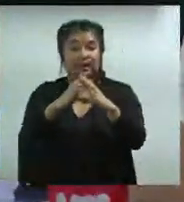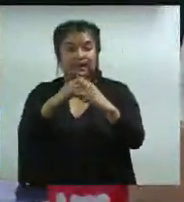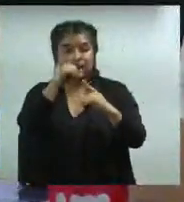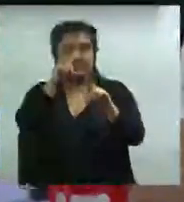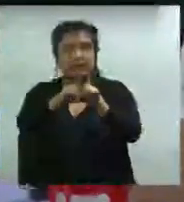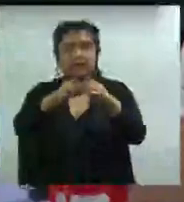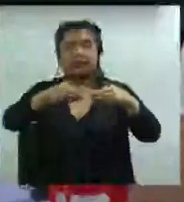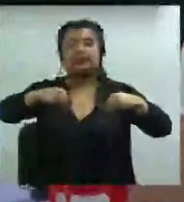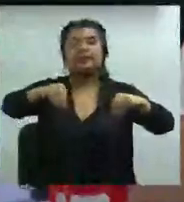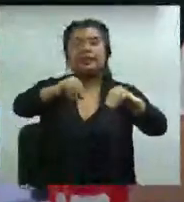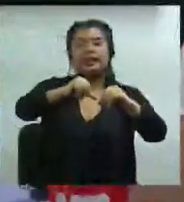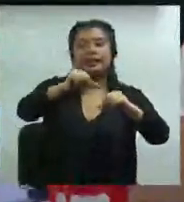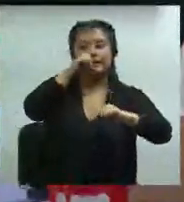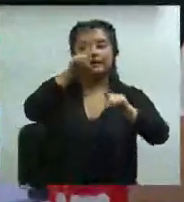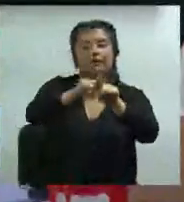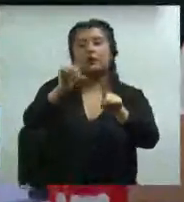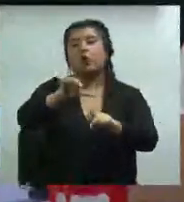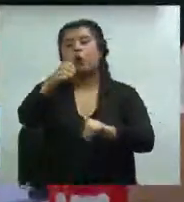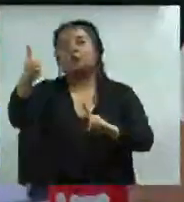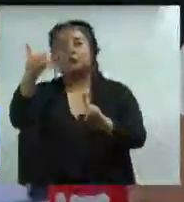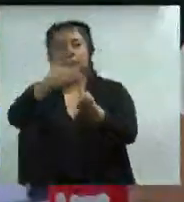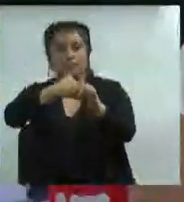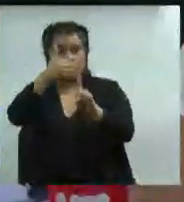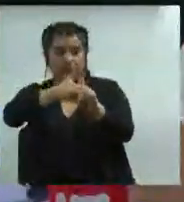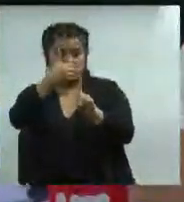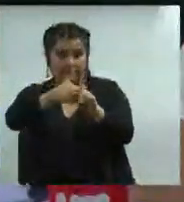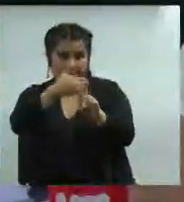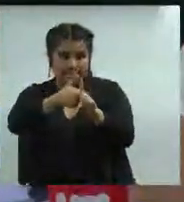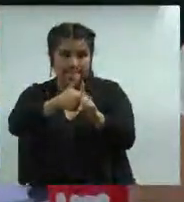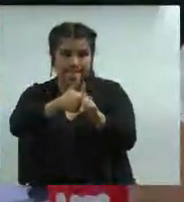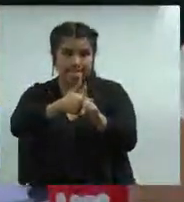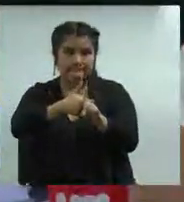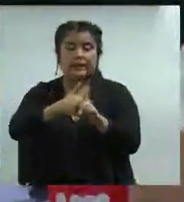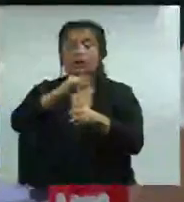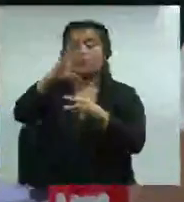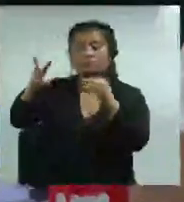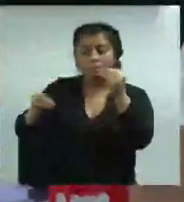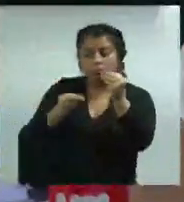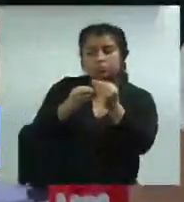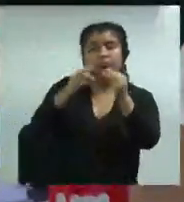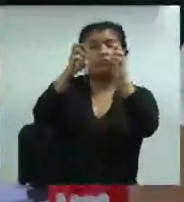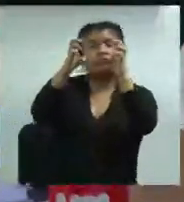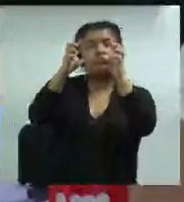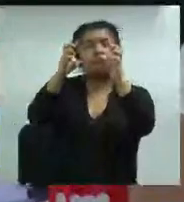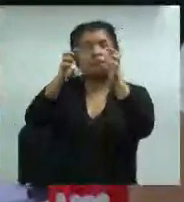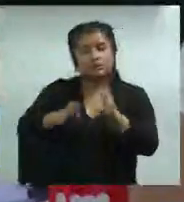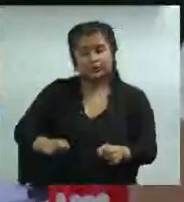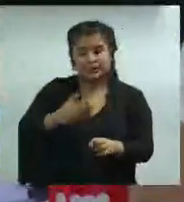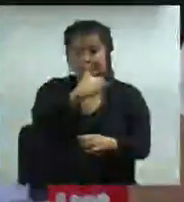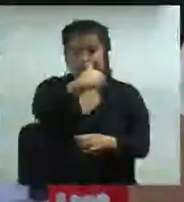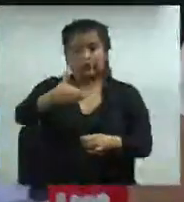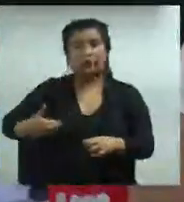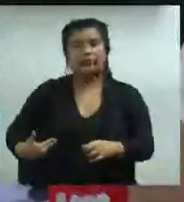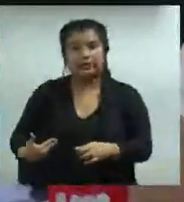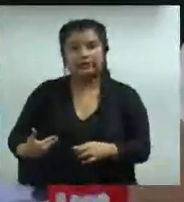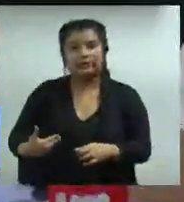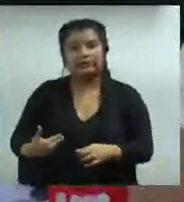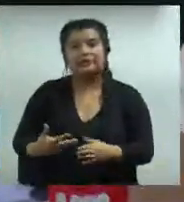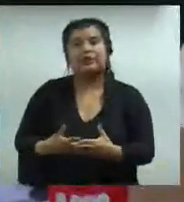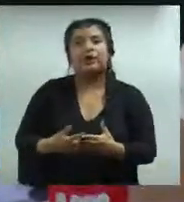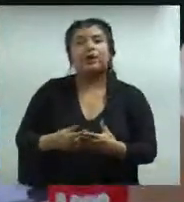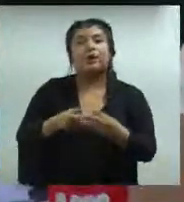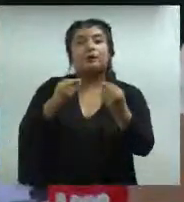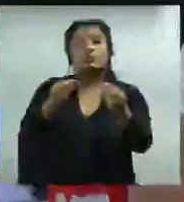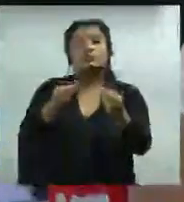territorios. Y hay otro problema que va amarrado con el tema de gobernadores. Muchas coordinadoras departamentales